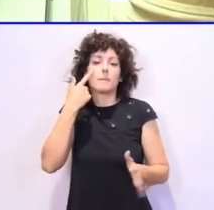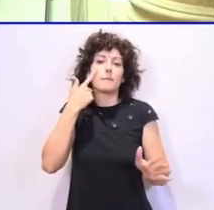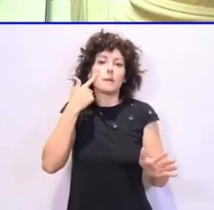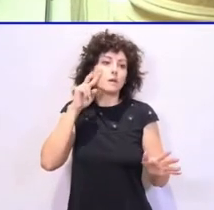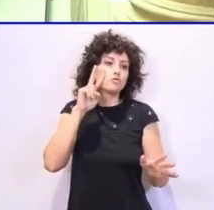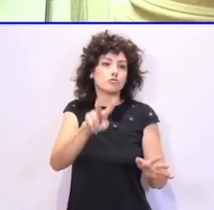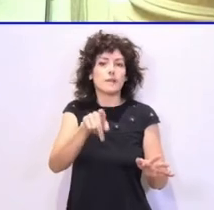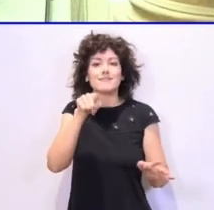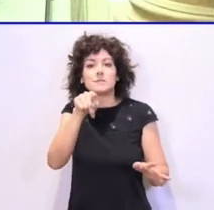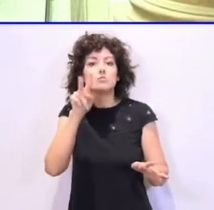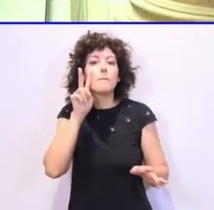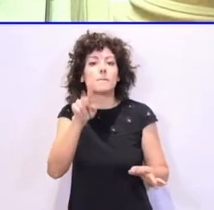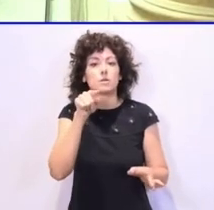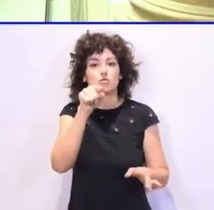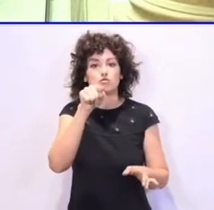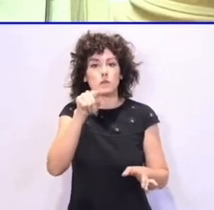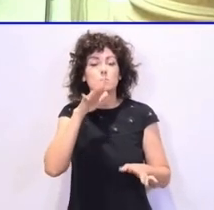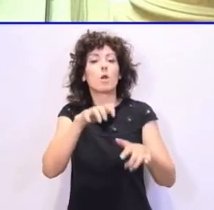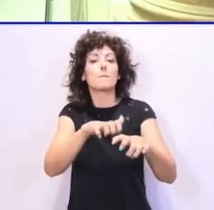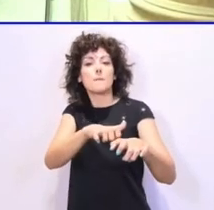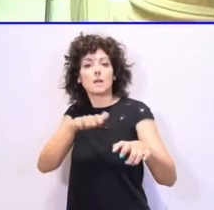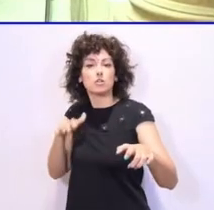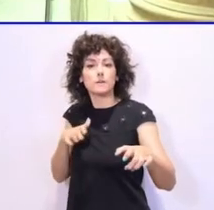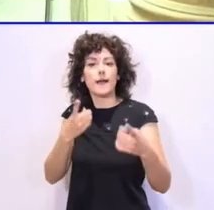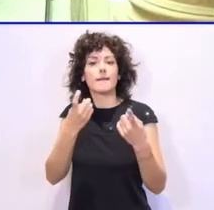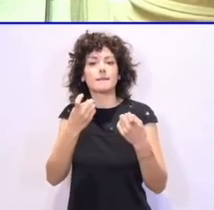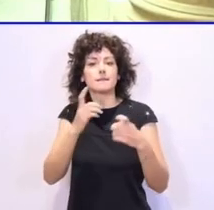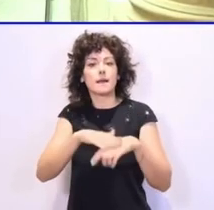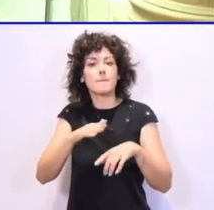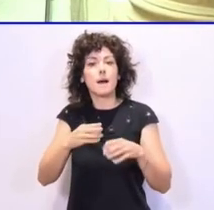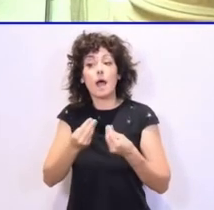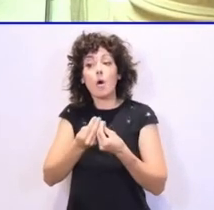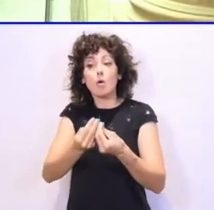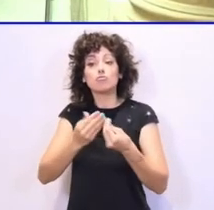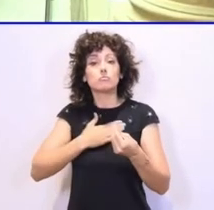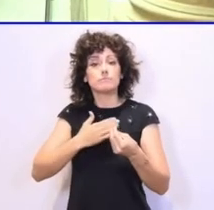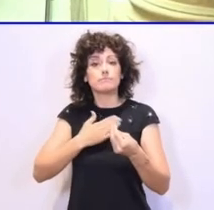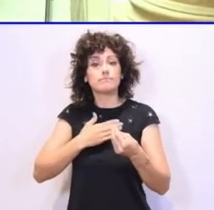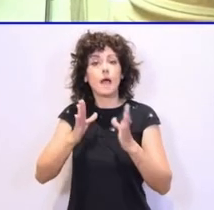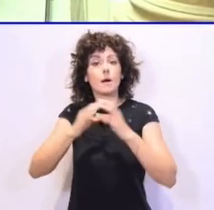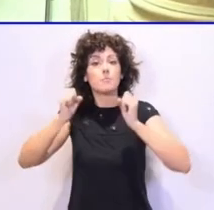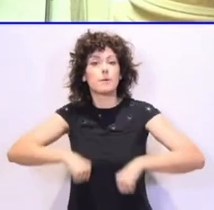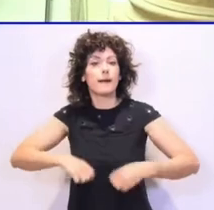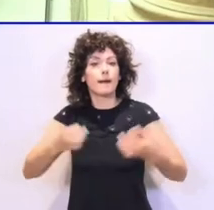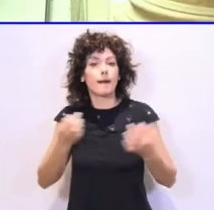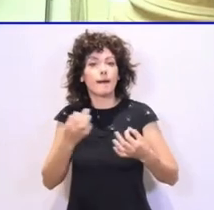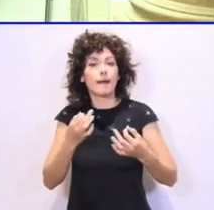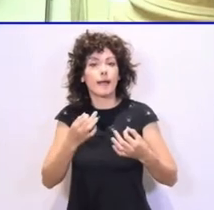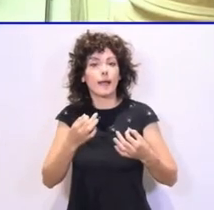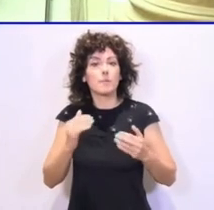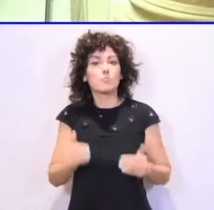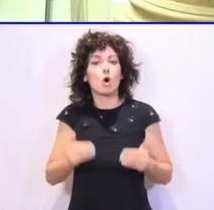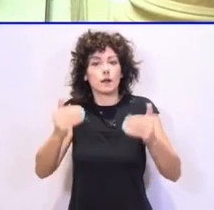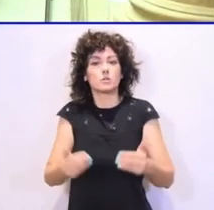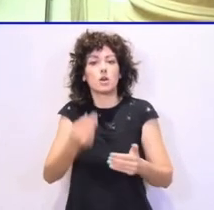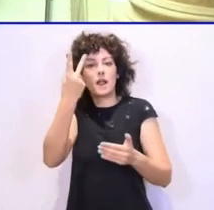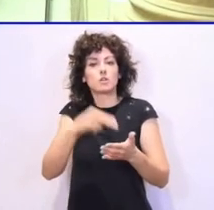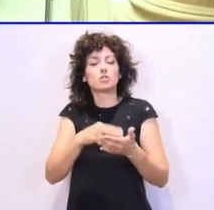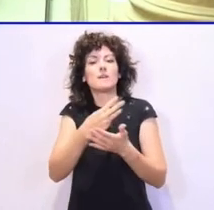ustedes porque ustedes tenían la mayoría necesaria para junto a nosotros haber aprobado esa moratoria en el